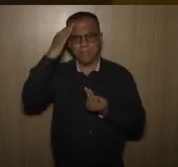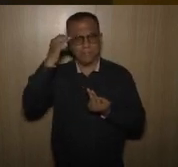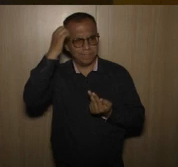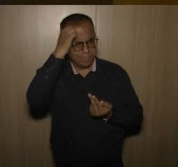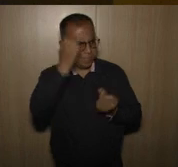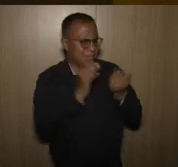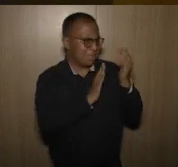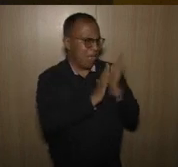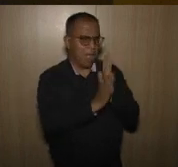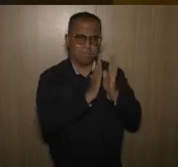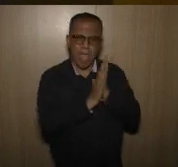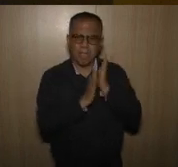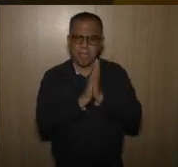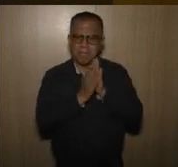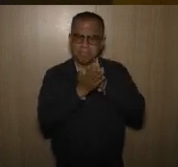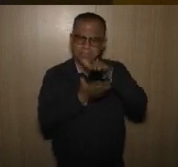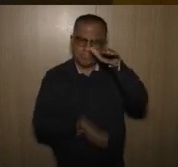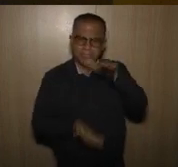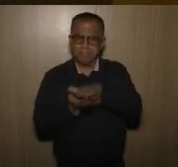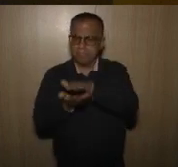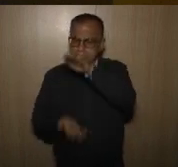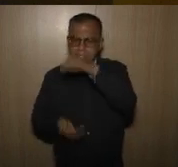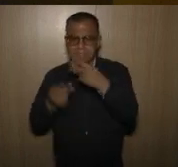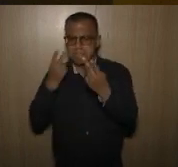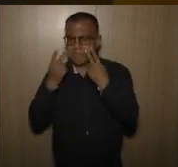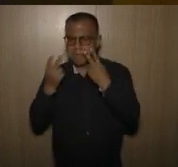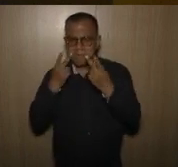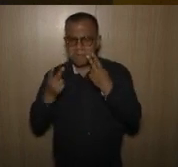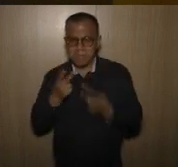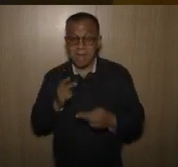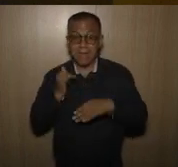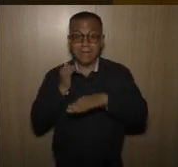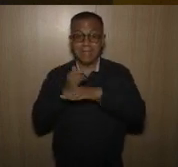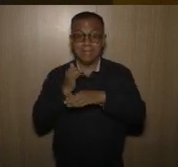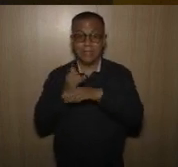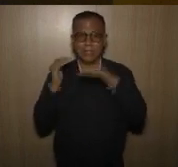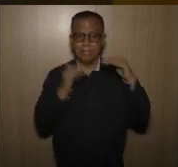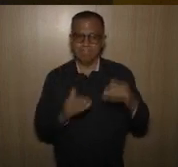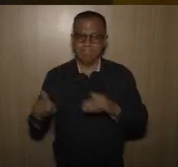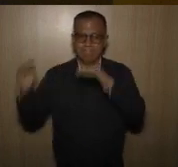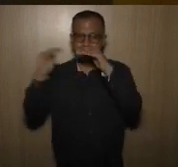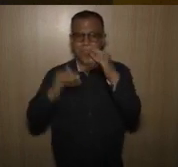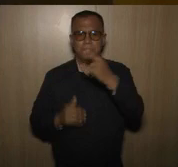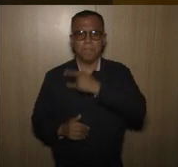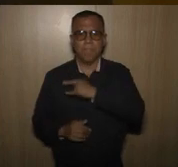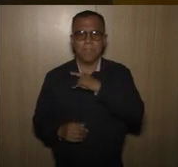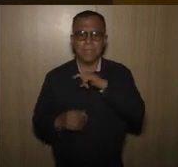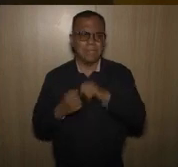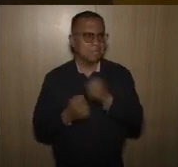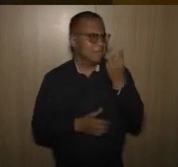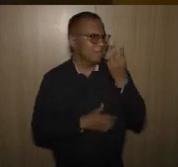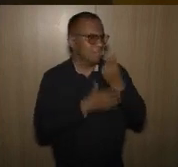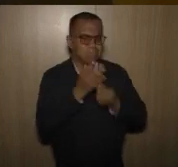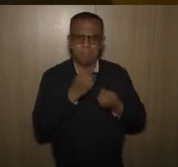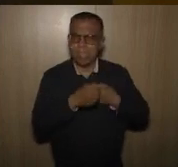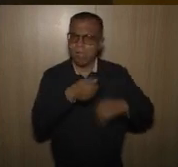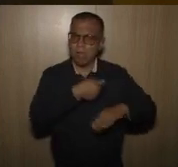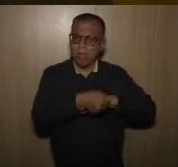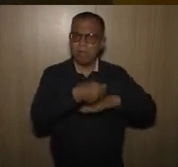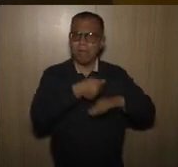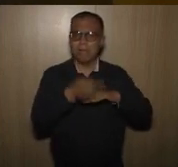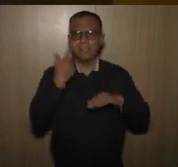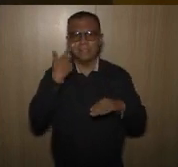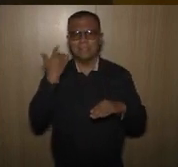para revisar, mucha información, muchos documentos. Las instituciones de educación superior se quejaban que los pares les pedían muchos documentos que